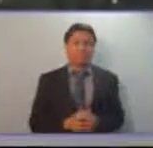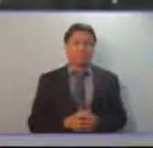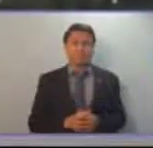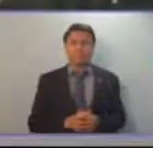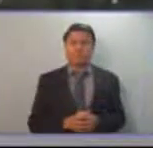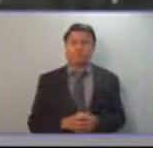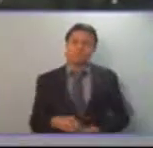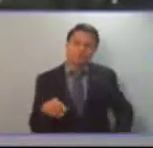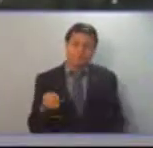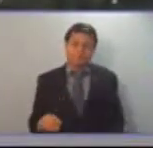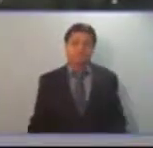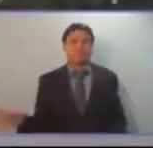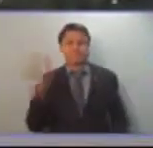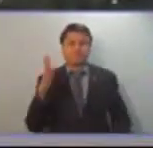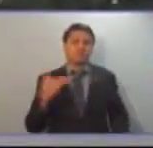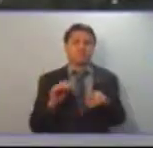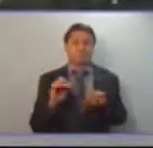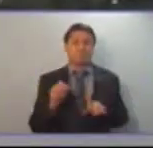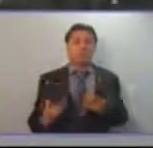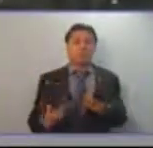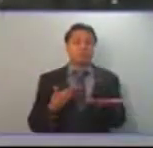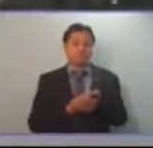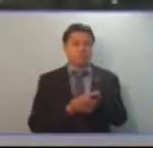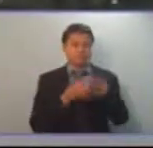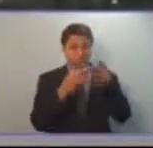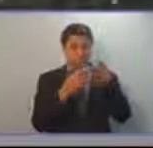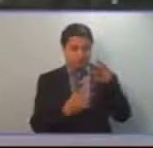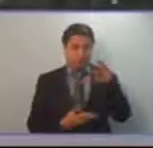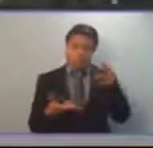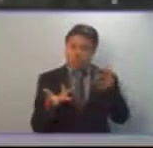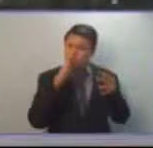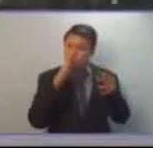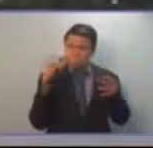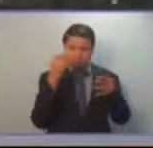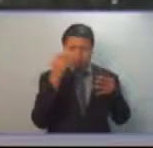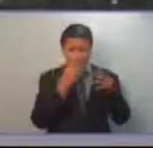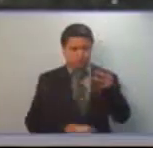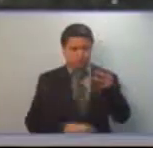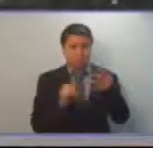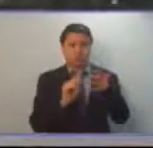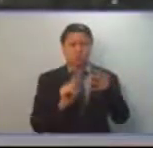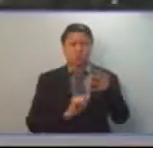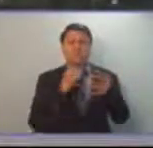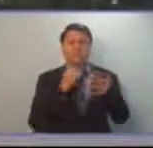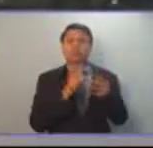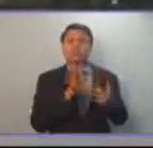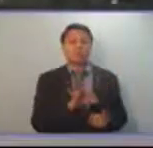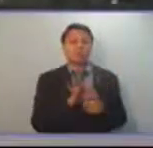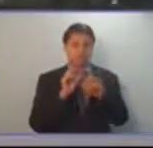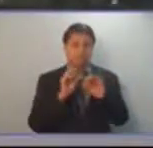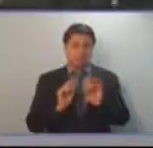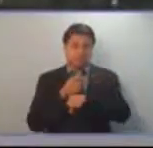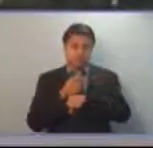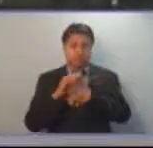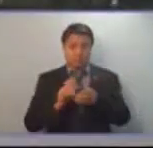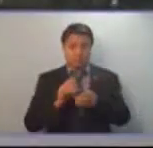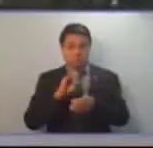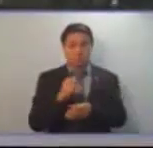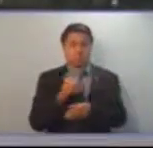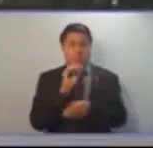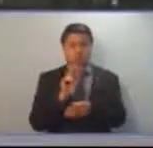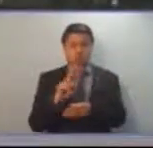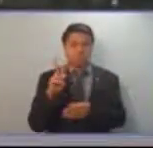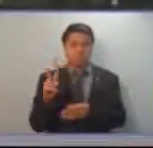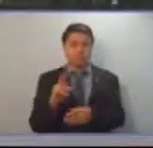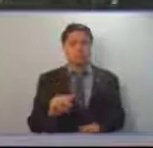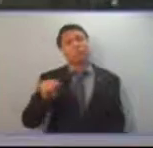los 4 mayores, pueden proponer en todo el país miembros de juntas receptoras de voto.